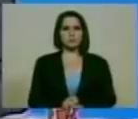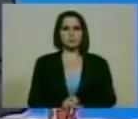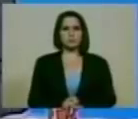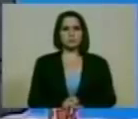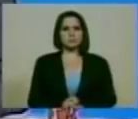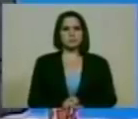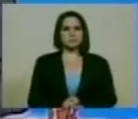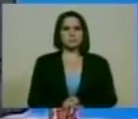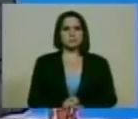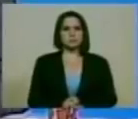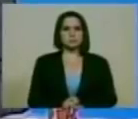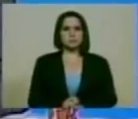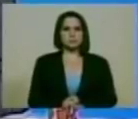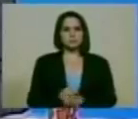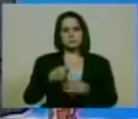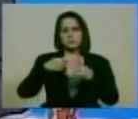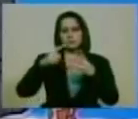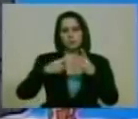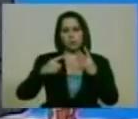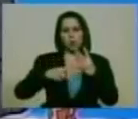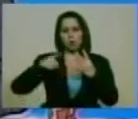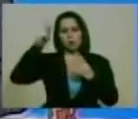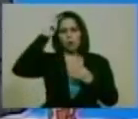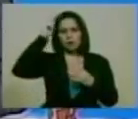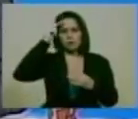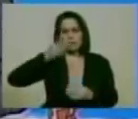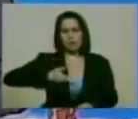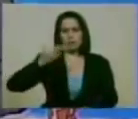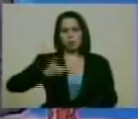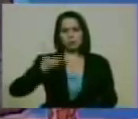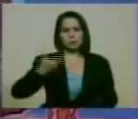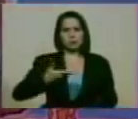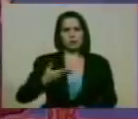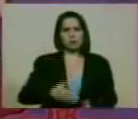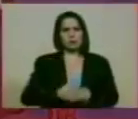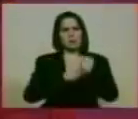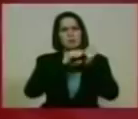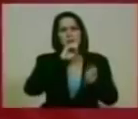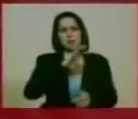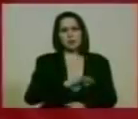y a tantos. Así que es muy importante